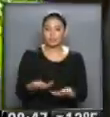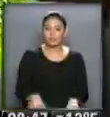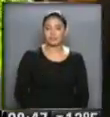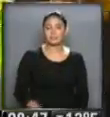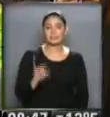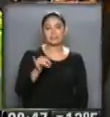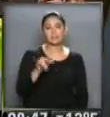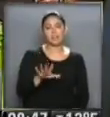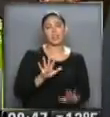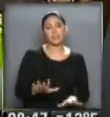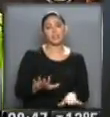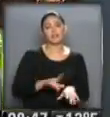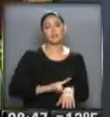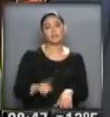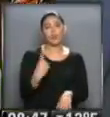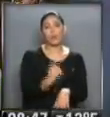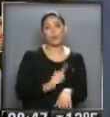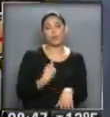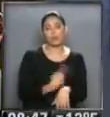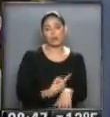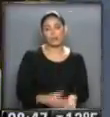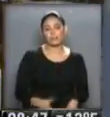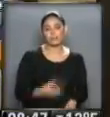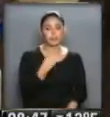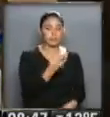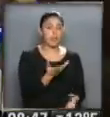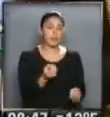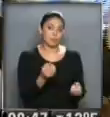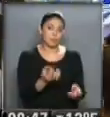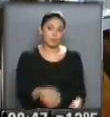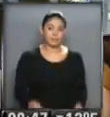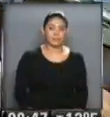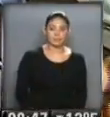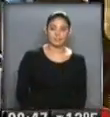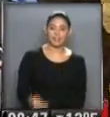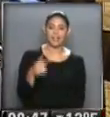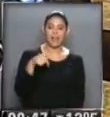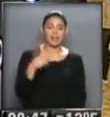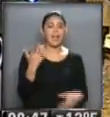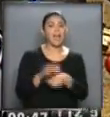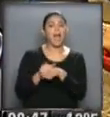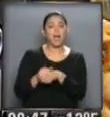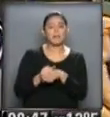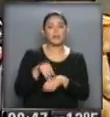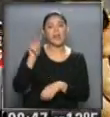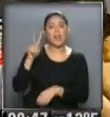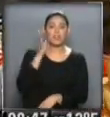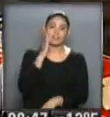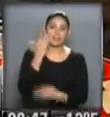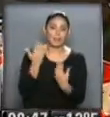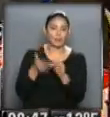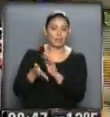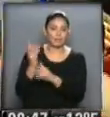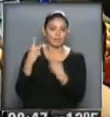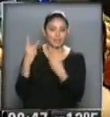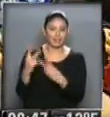hora. Ah, bueno, está bien. Dentro de todo. Acá un amigo a las 14 le dijeron que